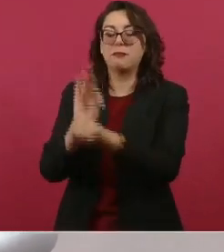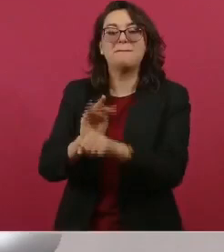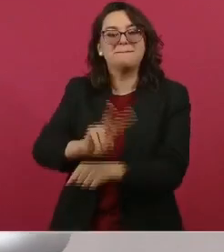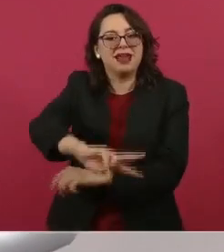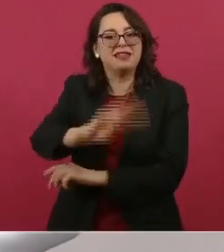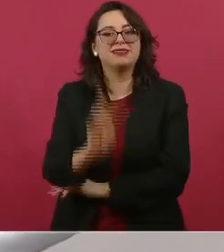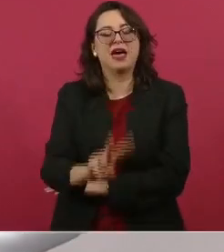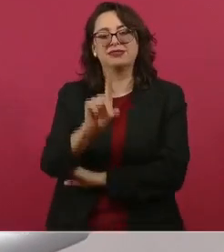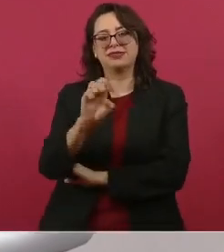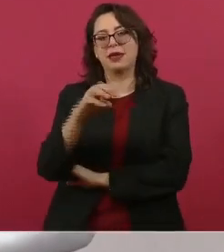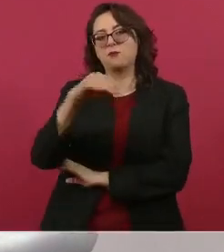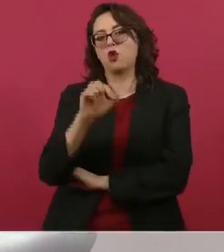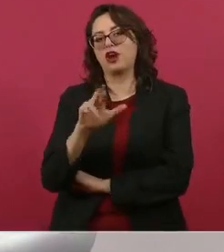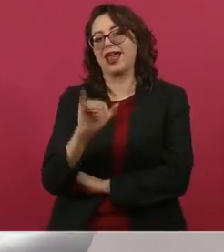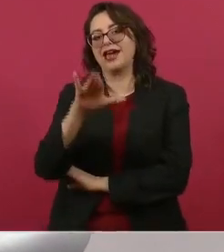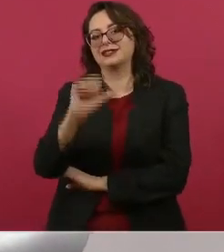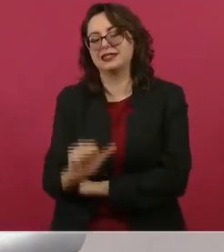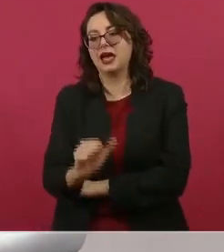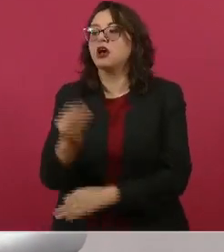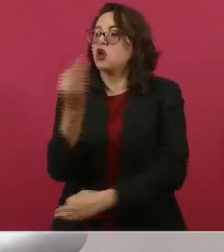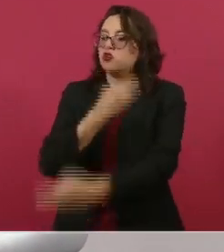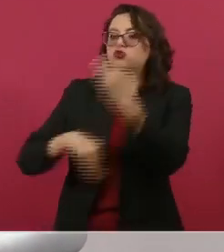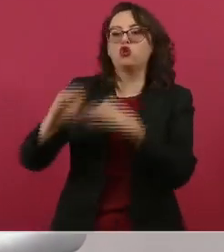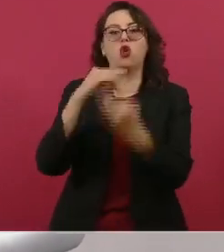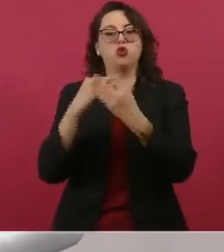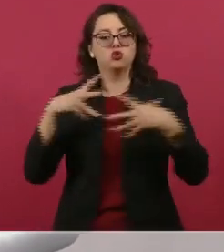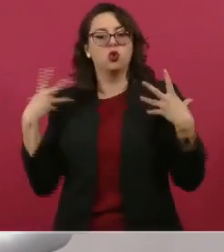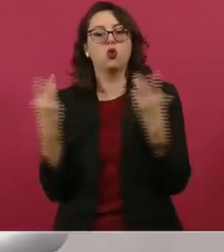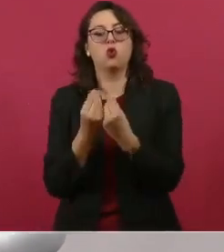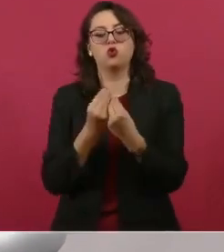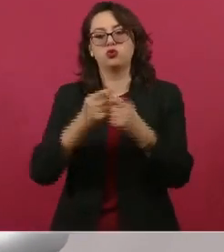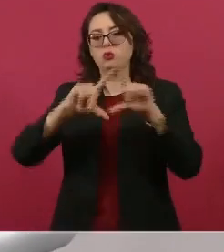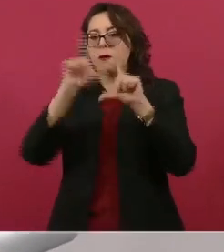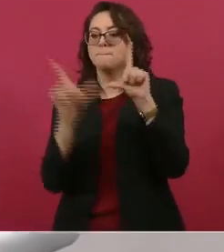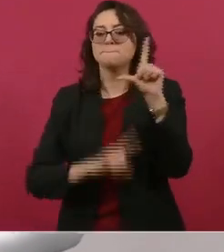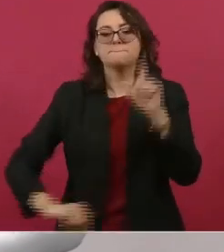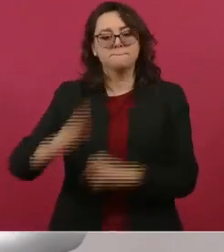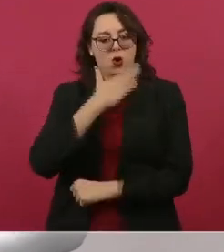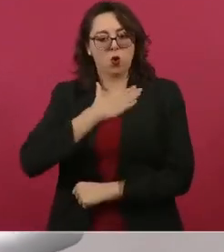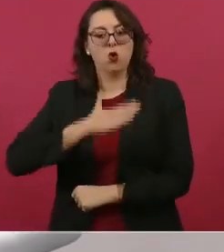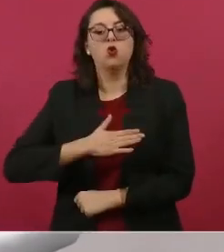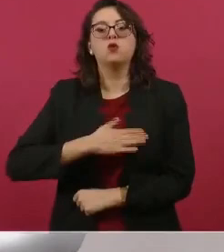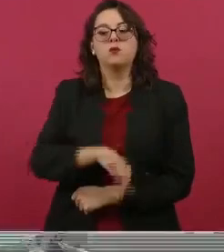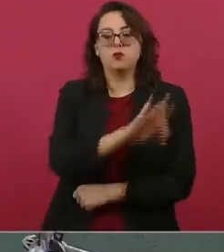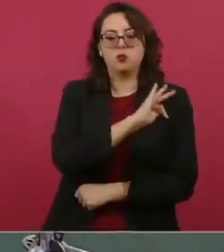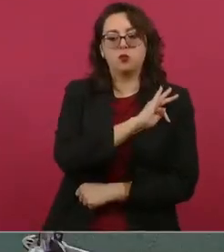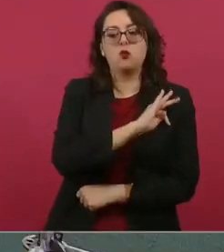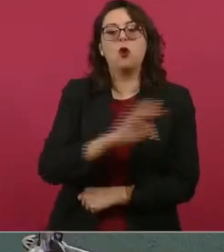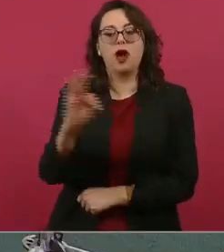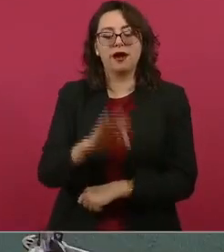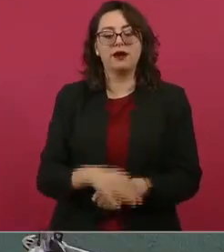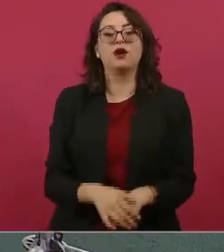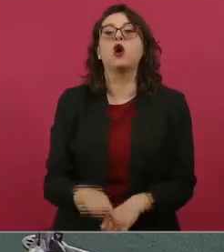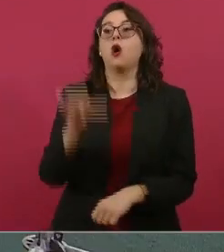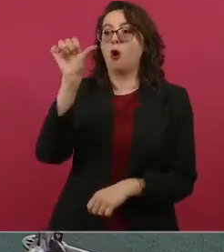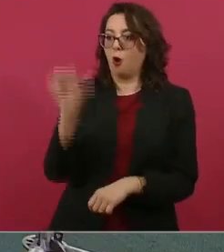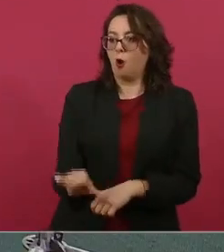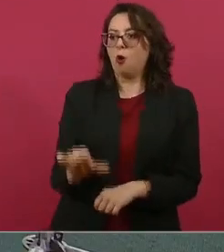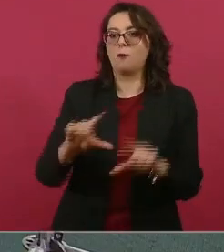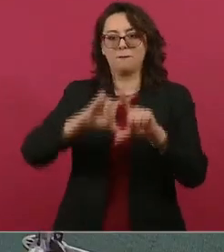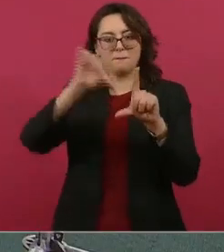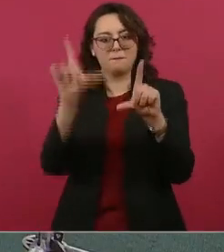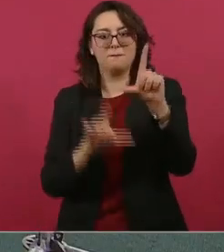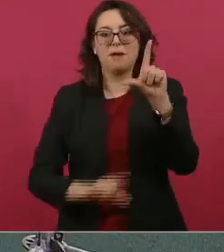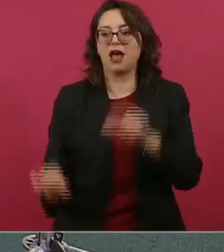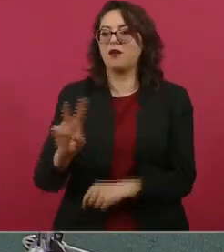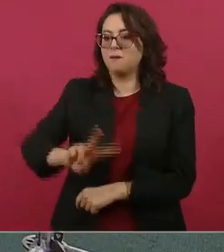que permite que construyamos un país más justo. Y hoy vivimos en un México